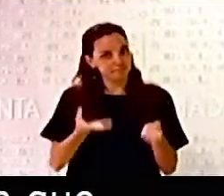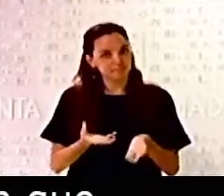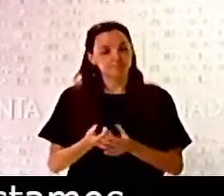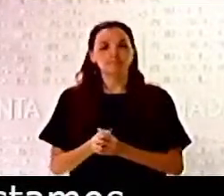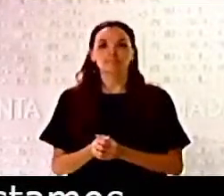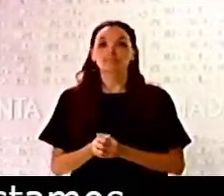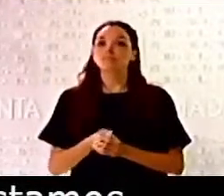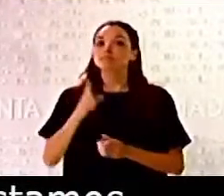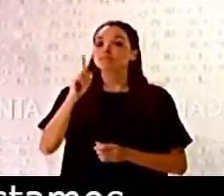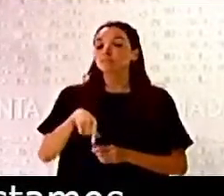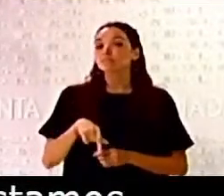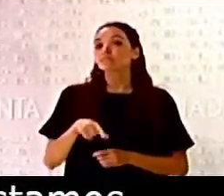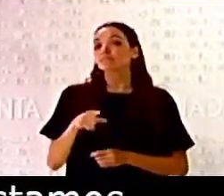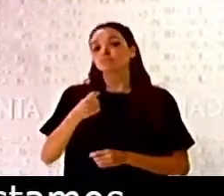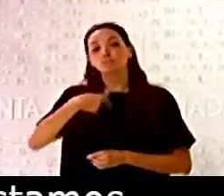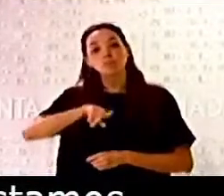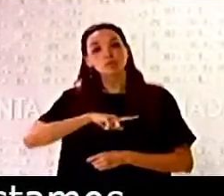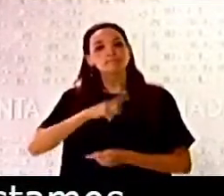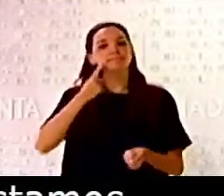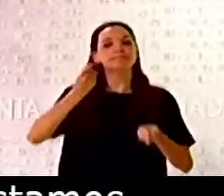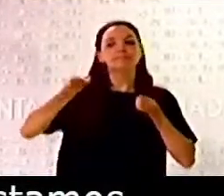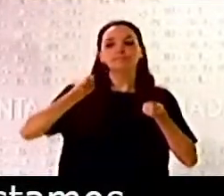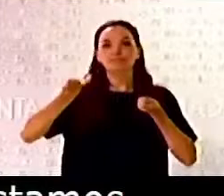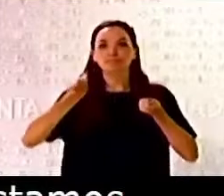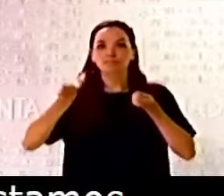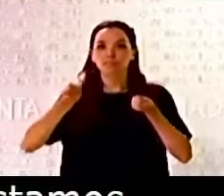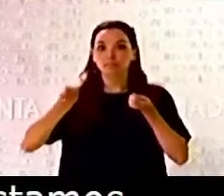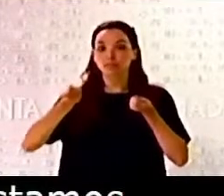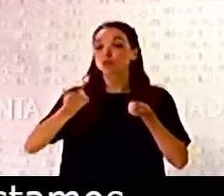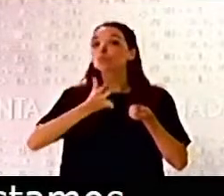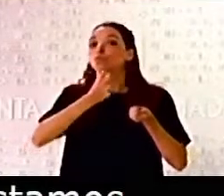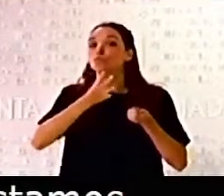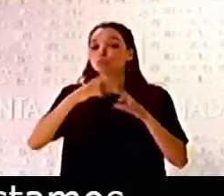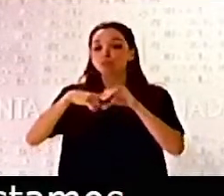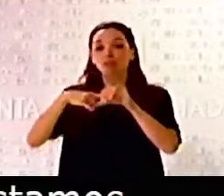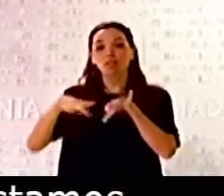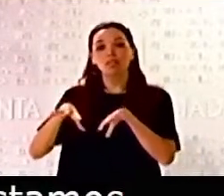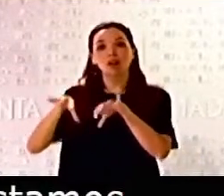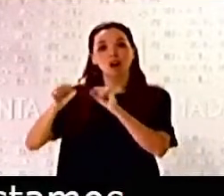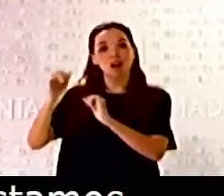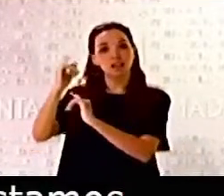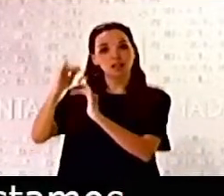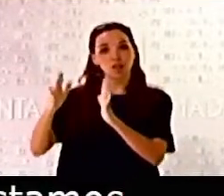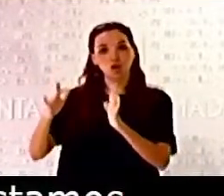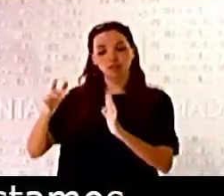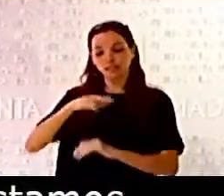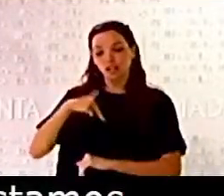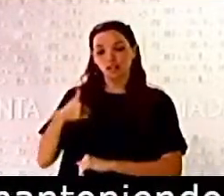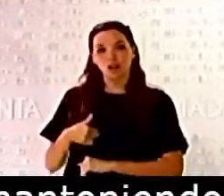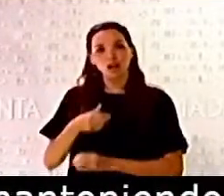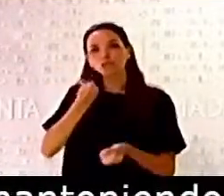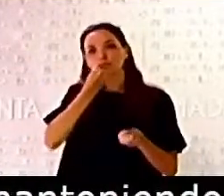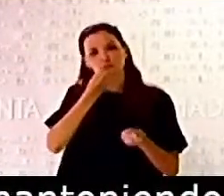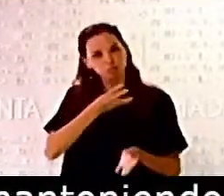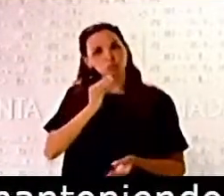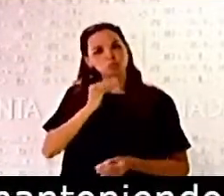seguir manteniendo unas cifras de atención sanitaria muy buenas,